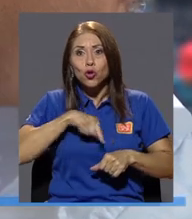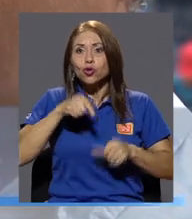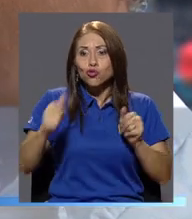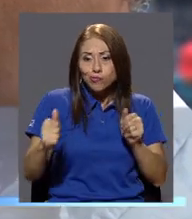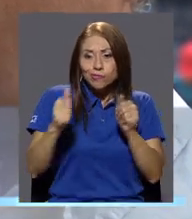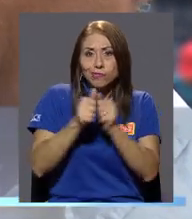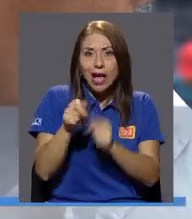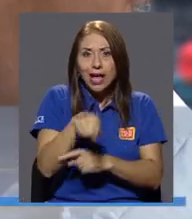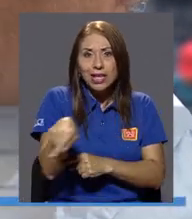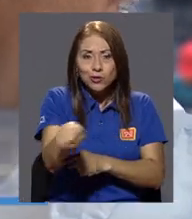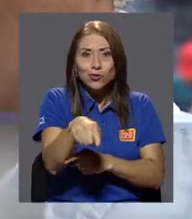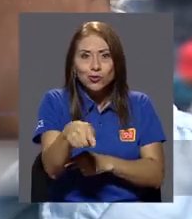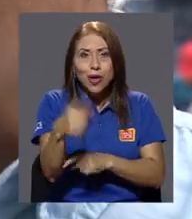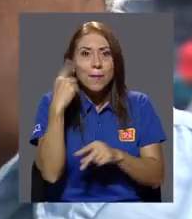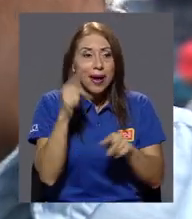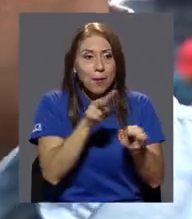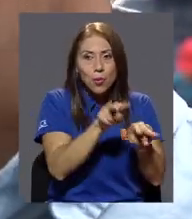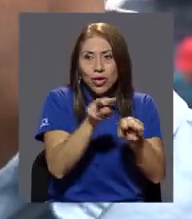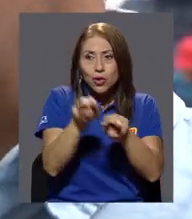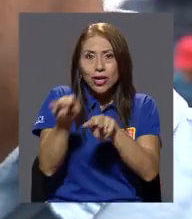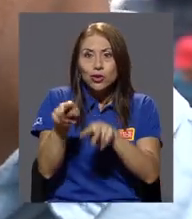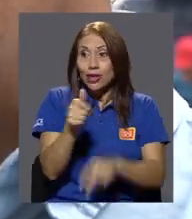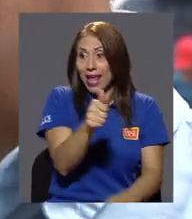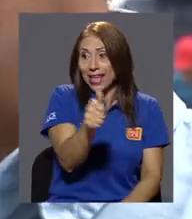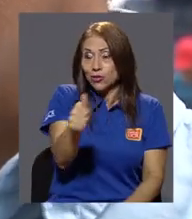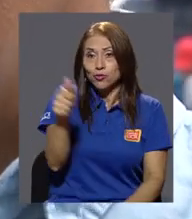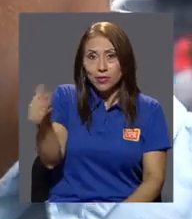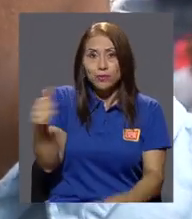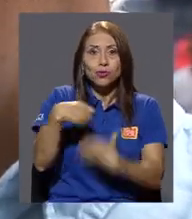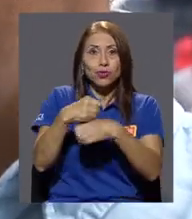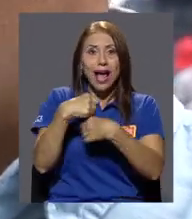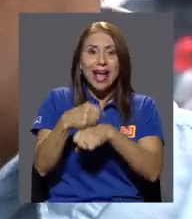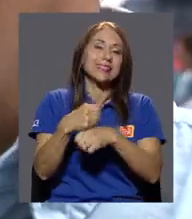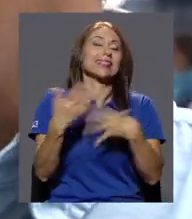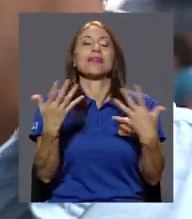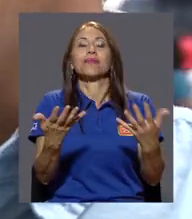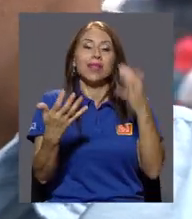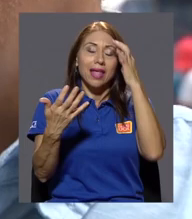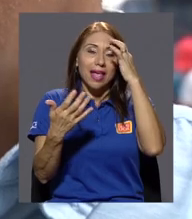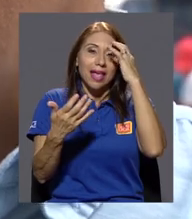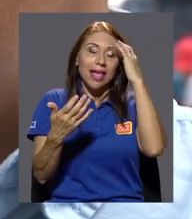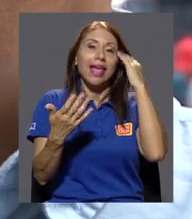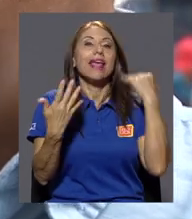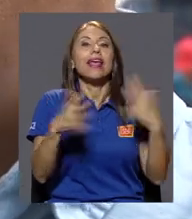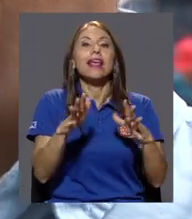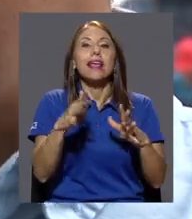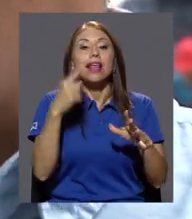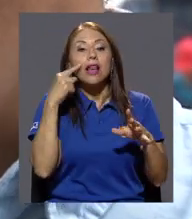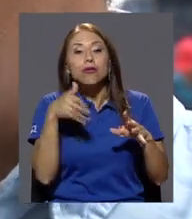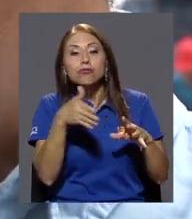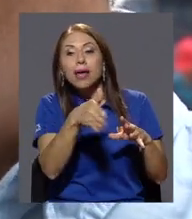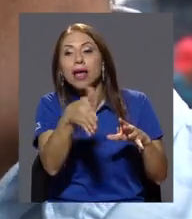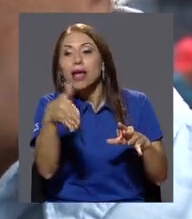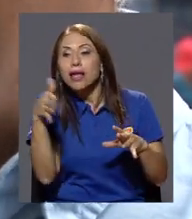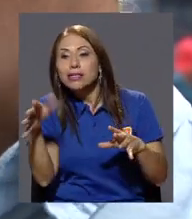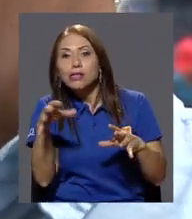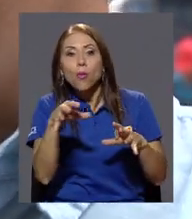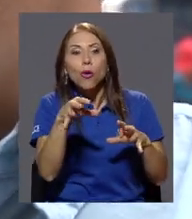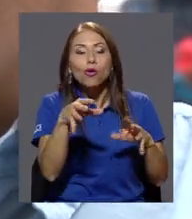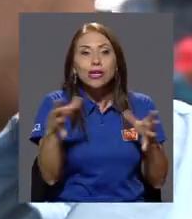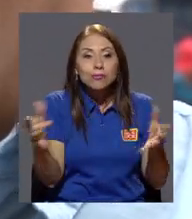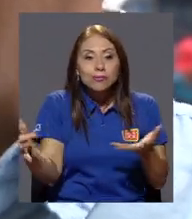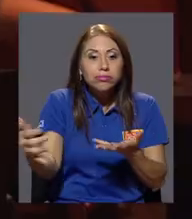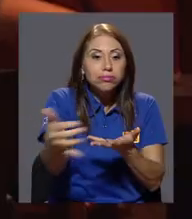tienen ellos aquí para los monitoreos. Ellos mismos hacen la captura del individuo de pez león, miran